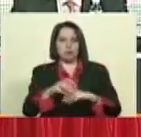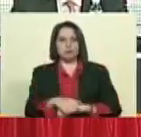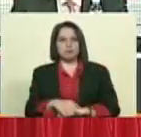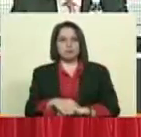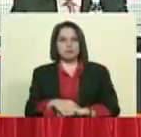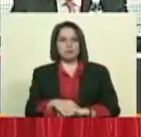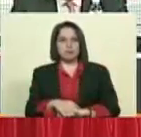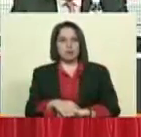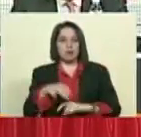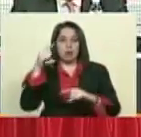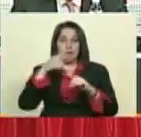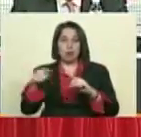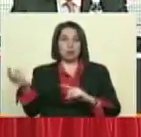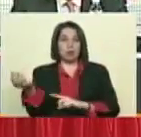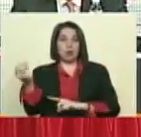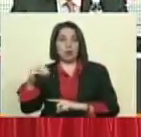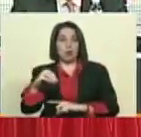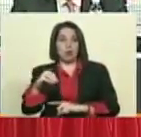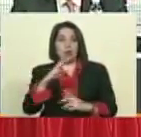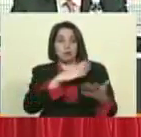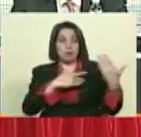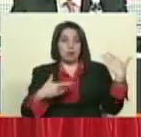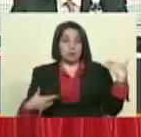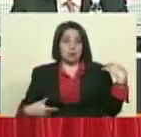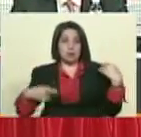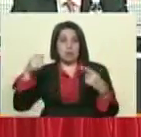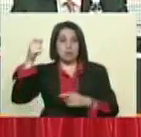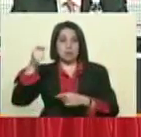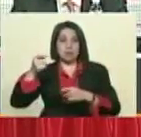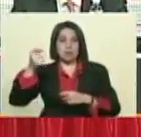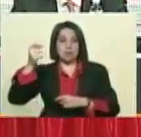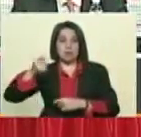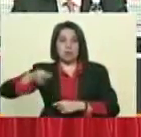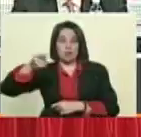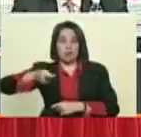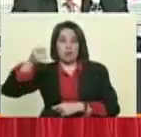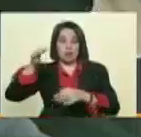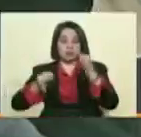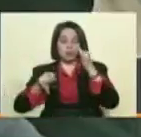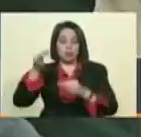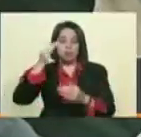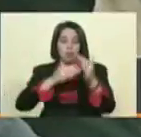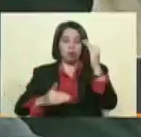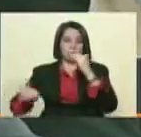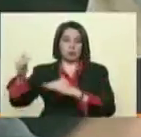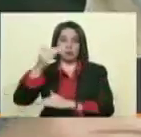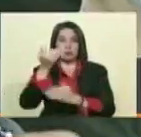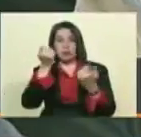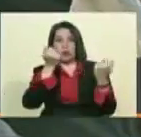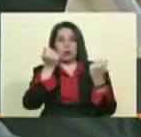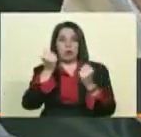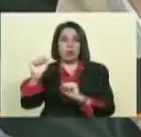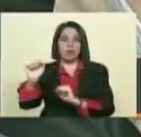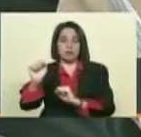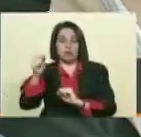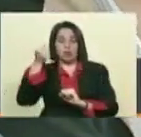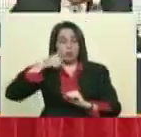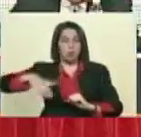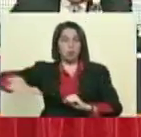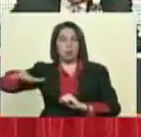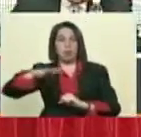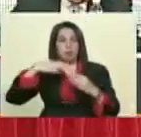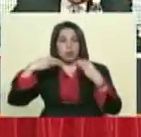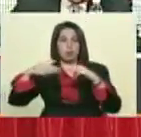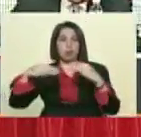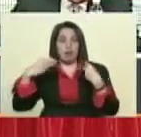conformado, entre otros, por el presidente del Tribunal Supremo de Justicia, por el defensor público, la defensora,